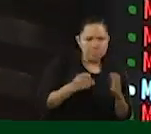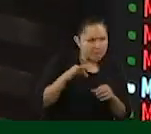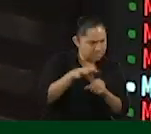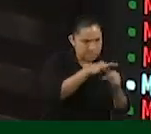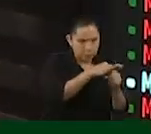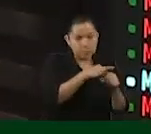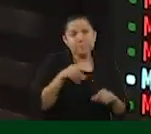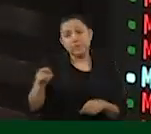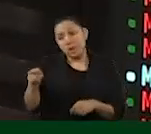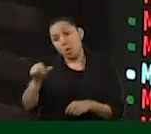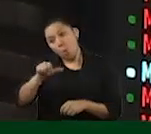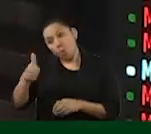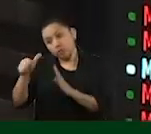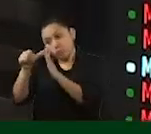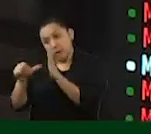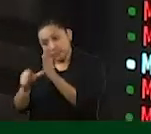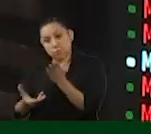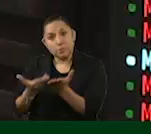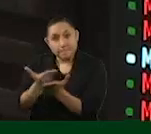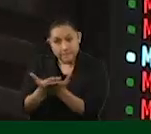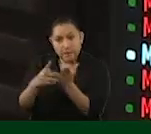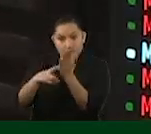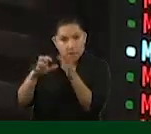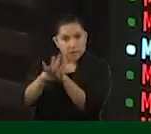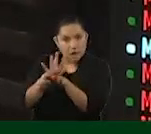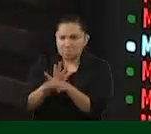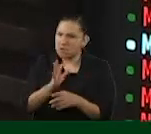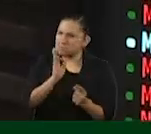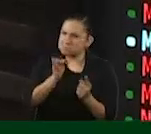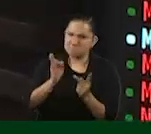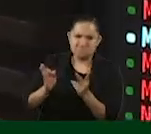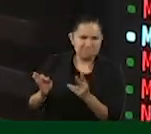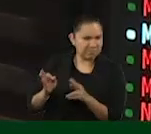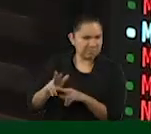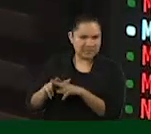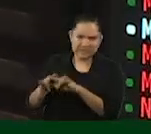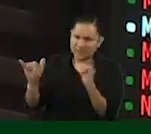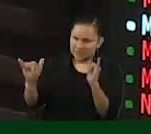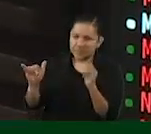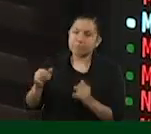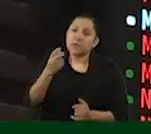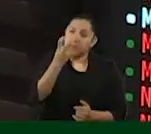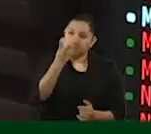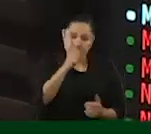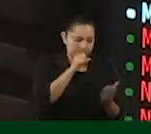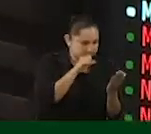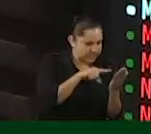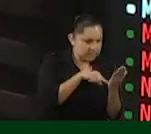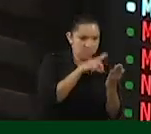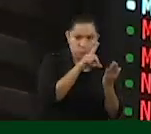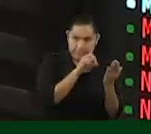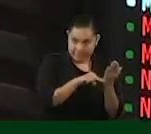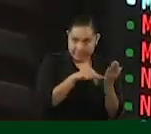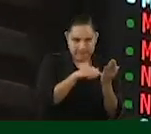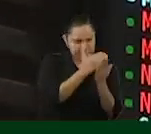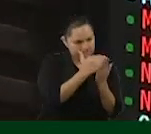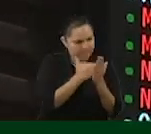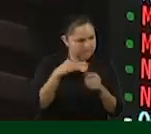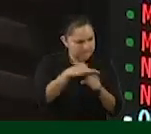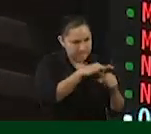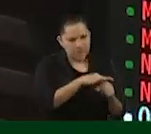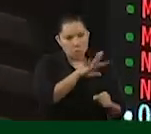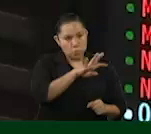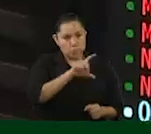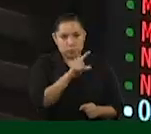fue aceptada, por lo que se sometió a votación en sus términos y se avaló por unanimidad de 472 votos a